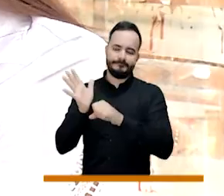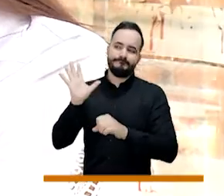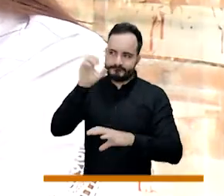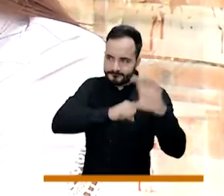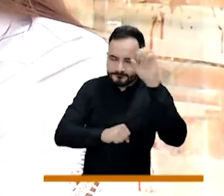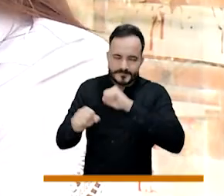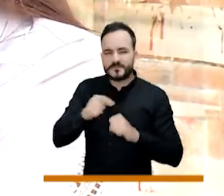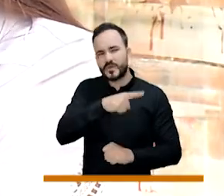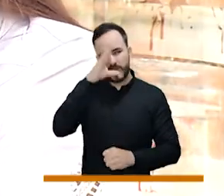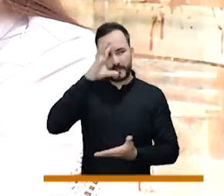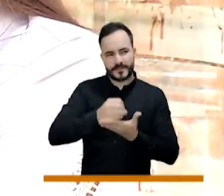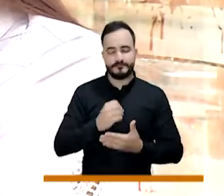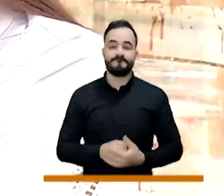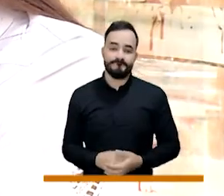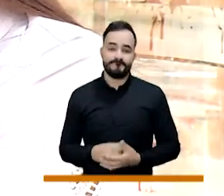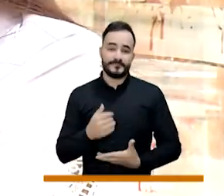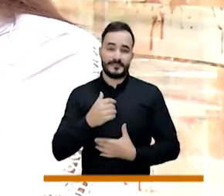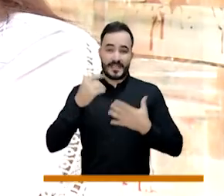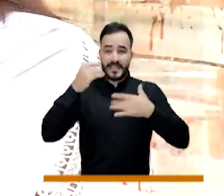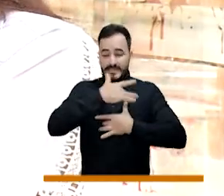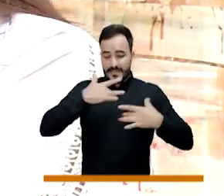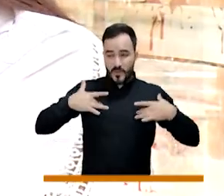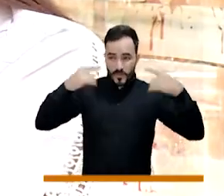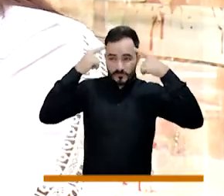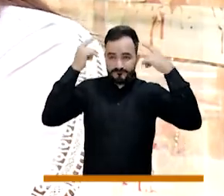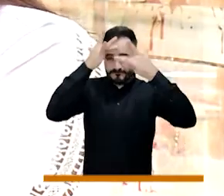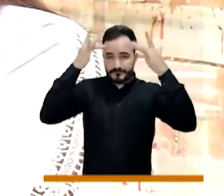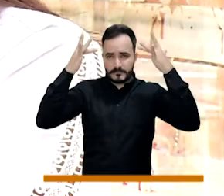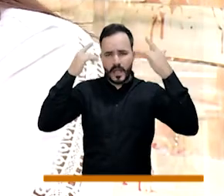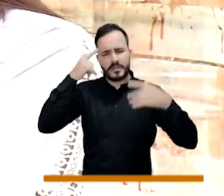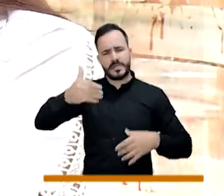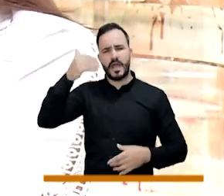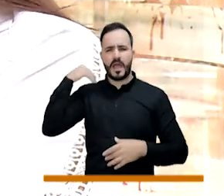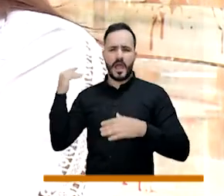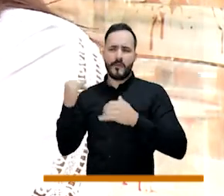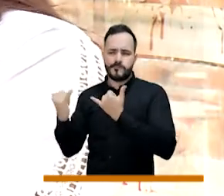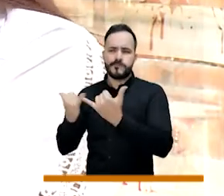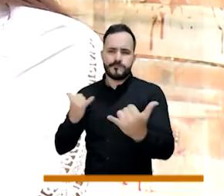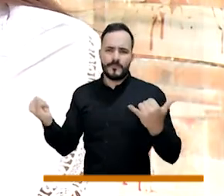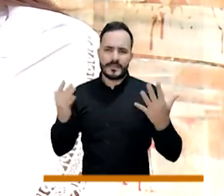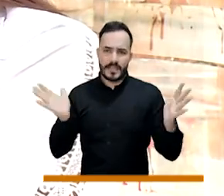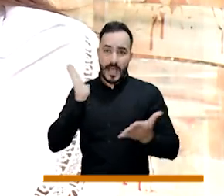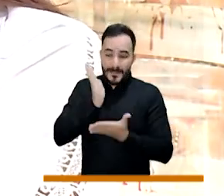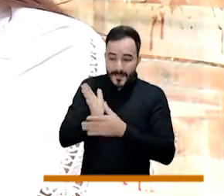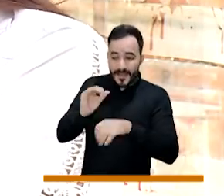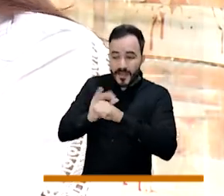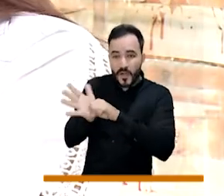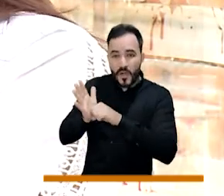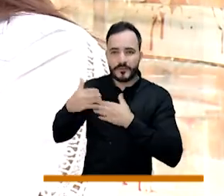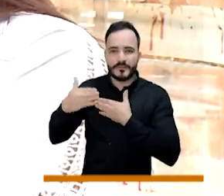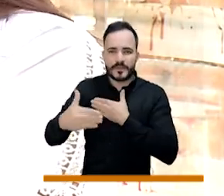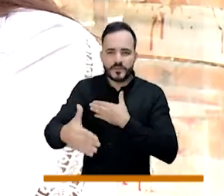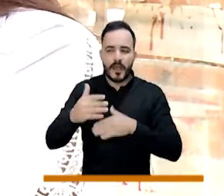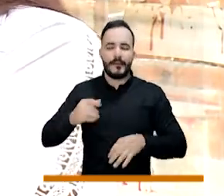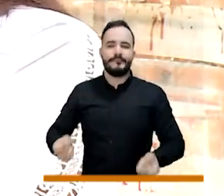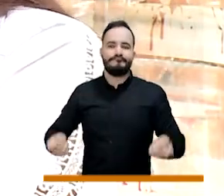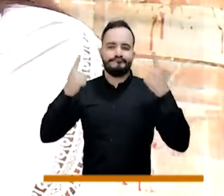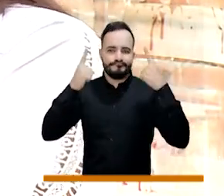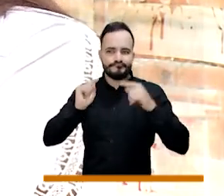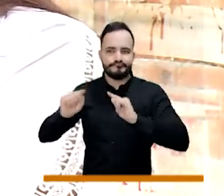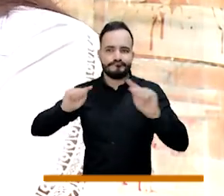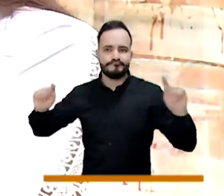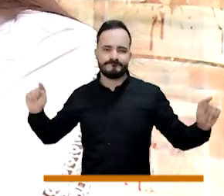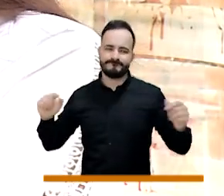la situación? Bueno, la enfermedad mental, cierto, como tal, ya predominaba, ¿sí? Lo que pasa es que después del COVID nos